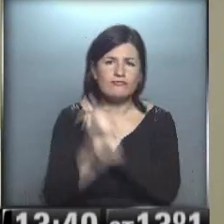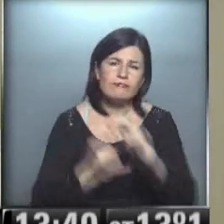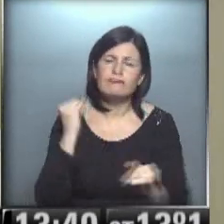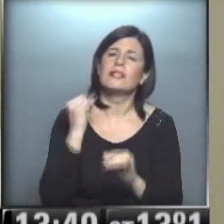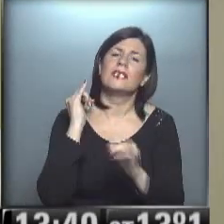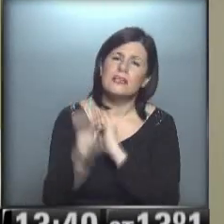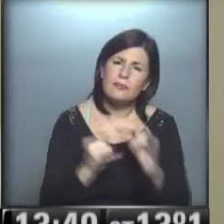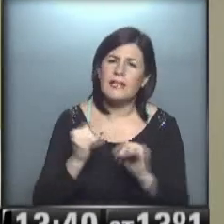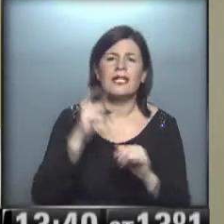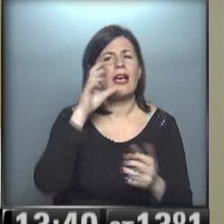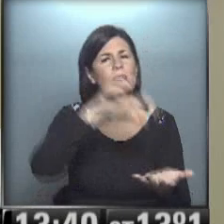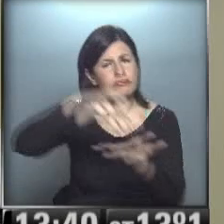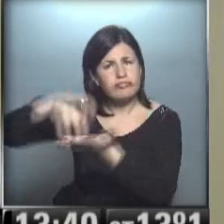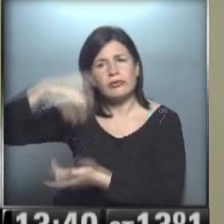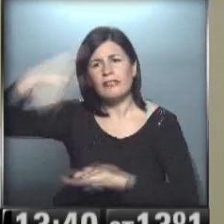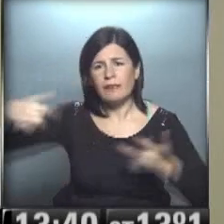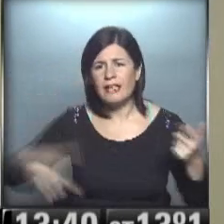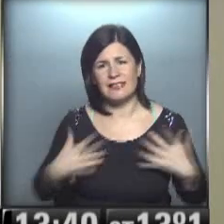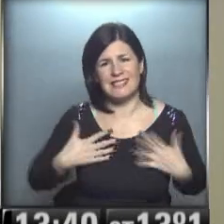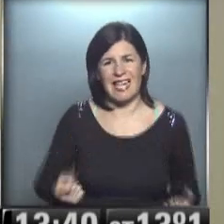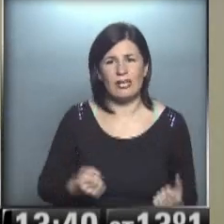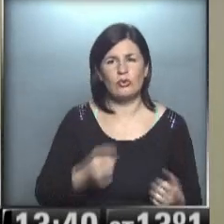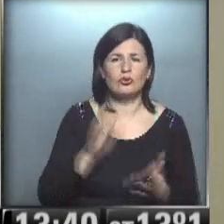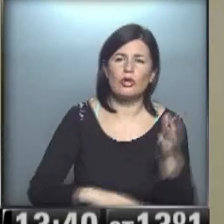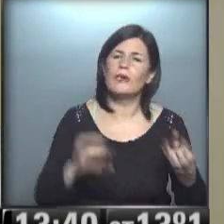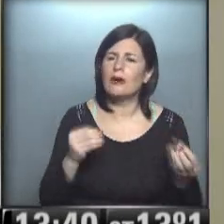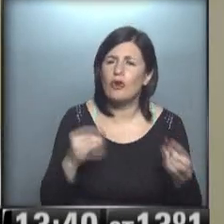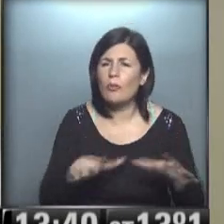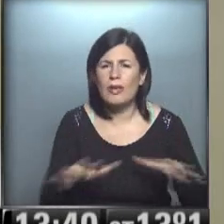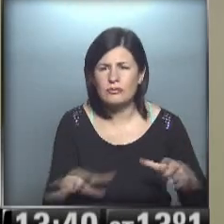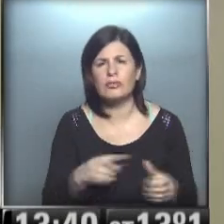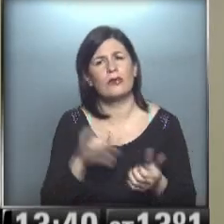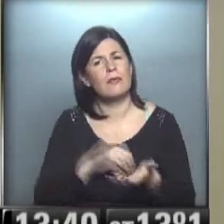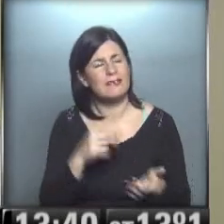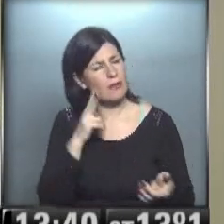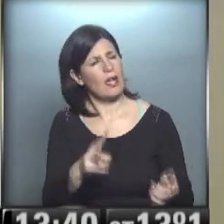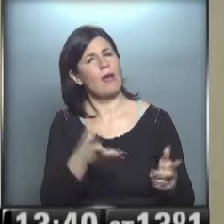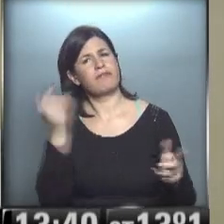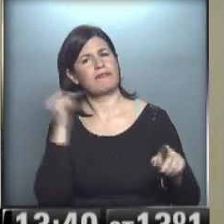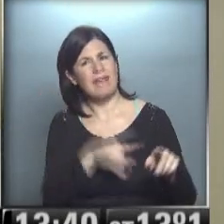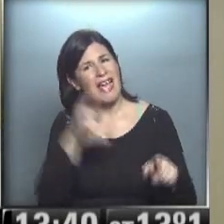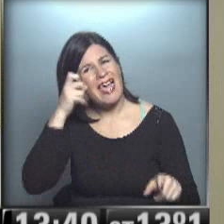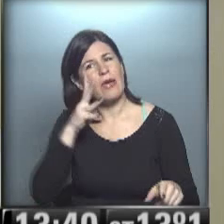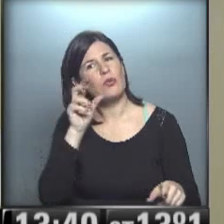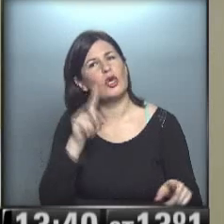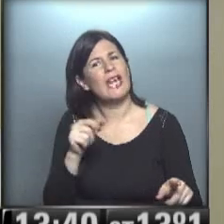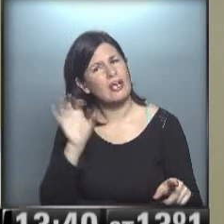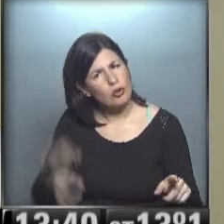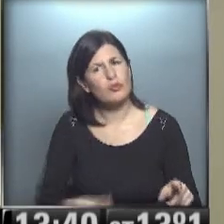a todos los efectores de salud de cómo manejarse, cómo identificar casos probables y